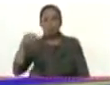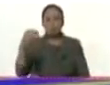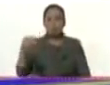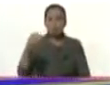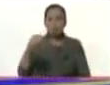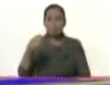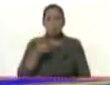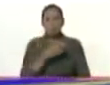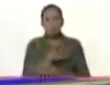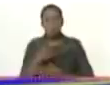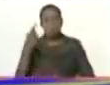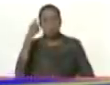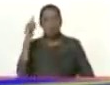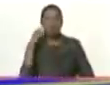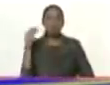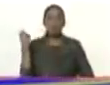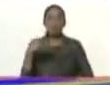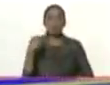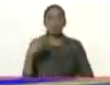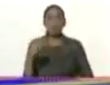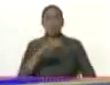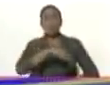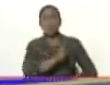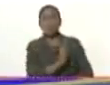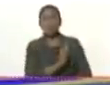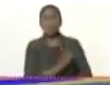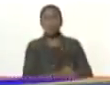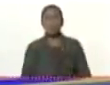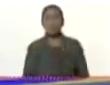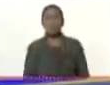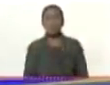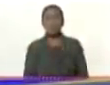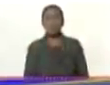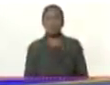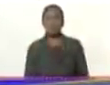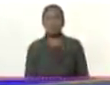noviembre, Día de la Juventud Universitaria.